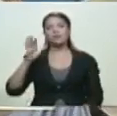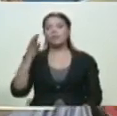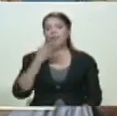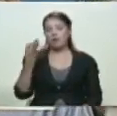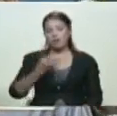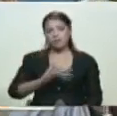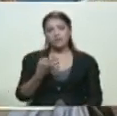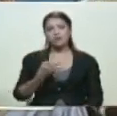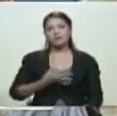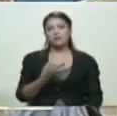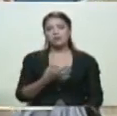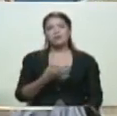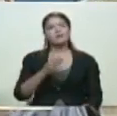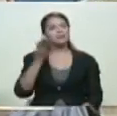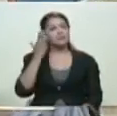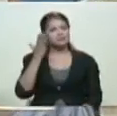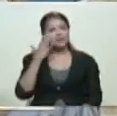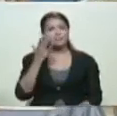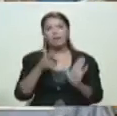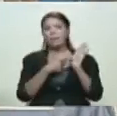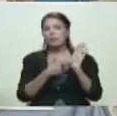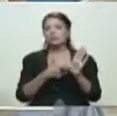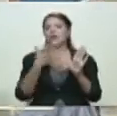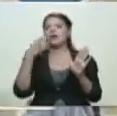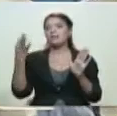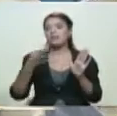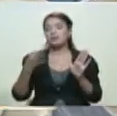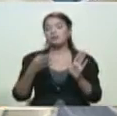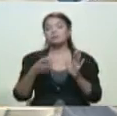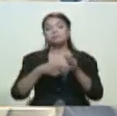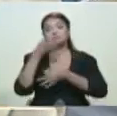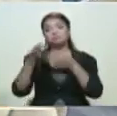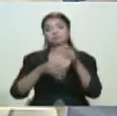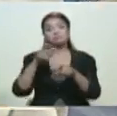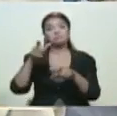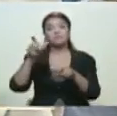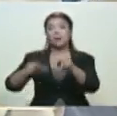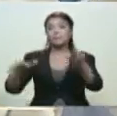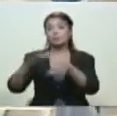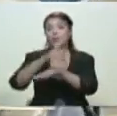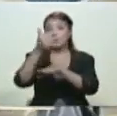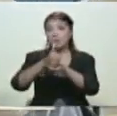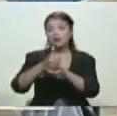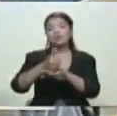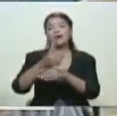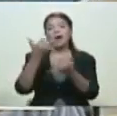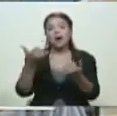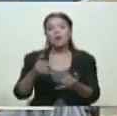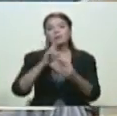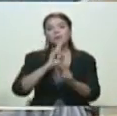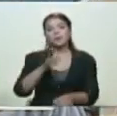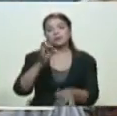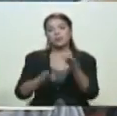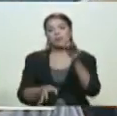verdad, que se sepa la verdad y que se determinen las responsabilidades para que se haga justicia.